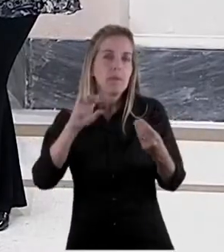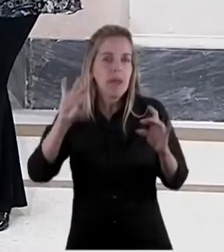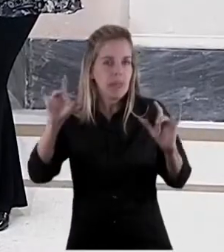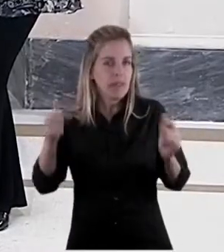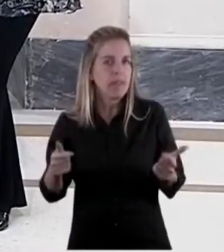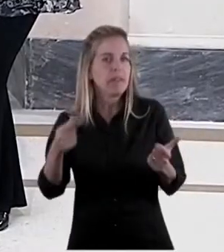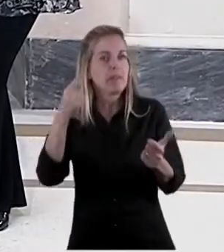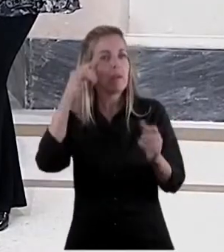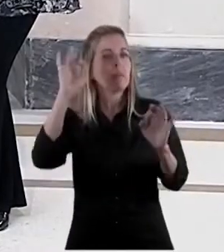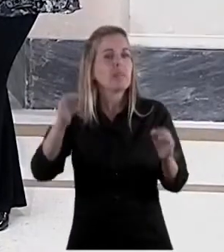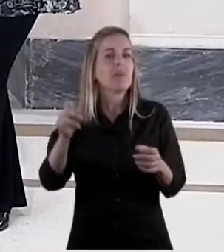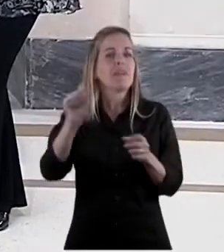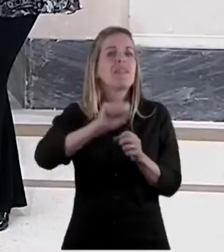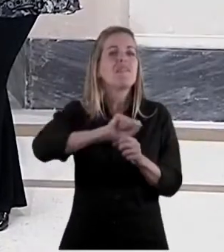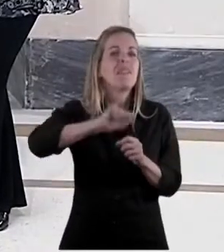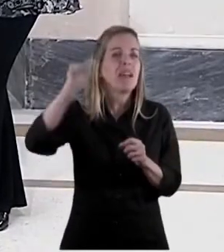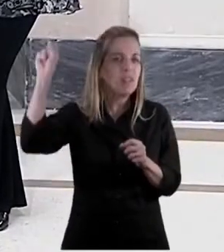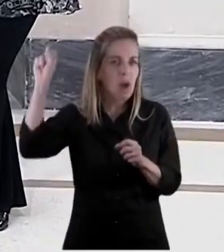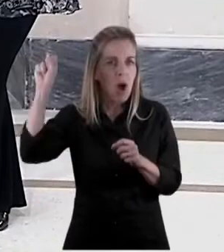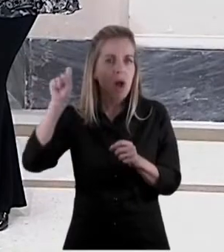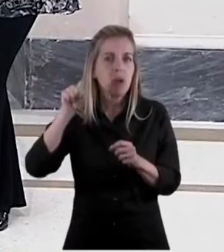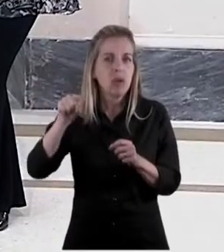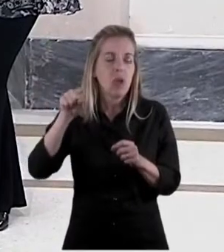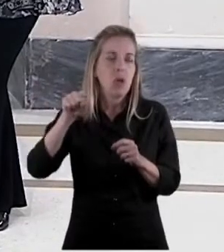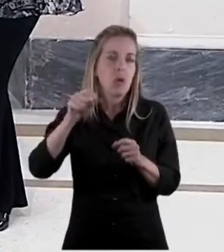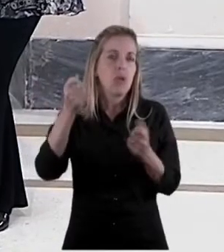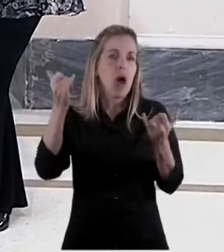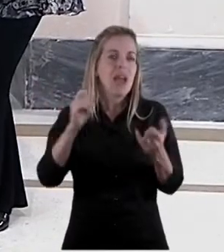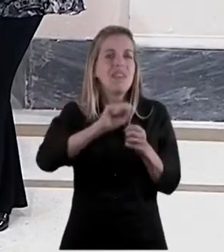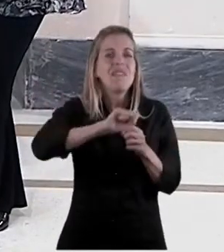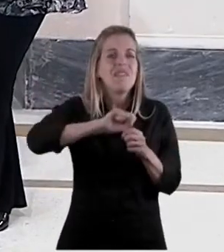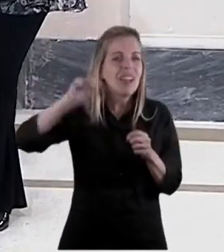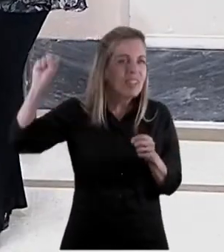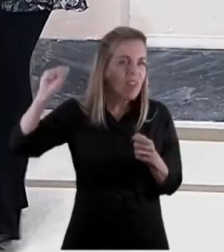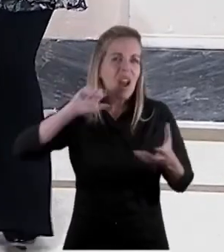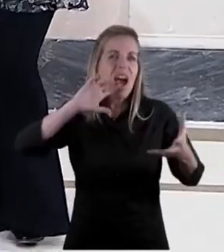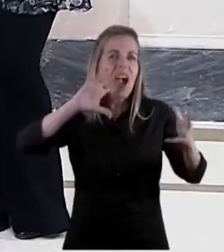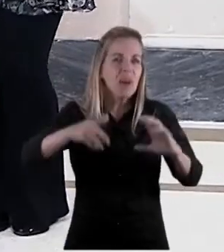que es la inflación, tiene también un efecto muy destructor sobre el salario.